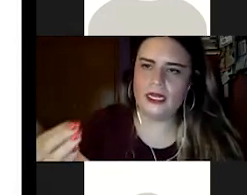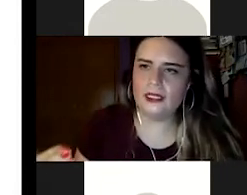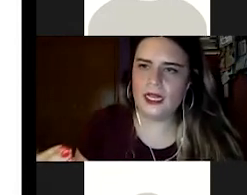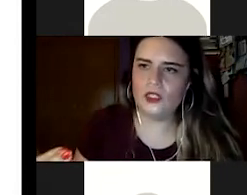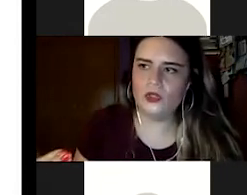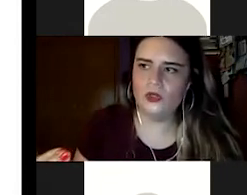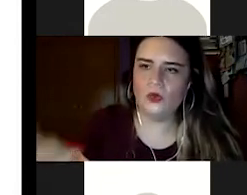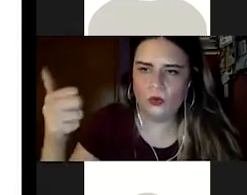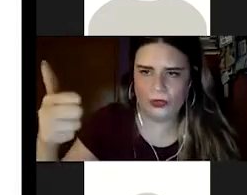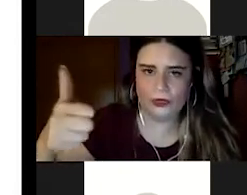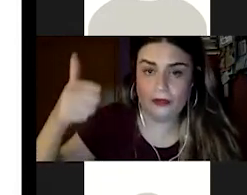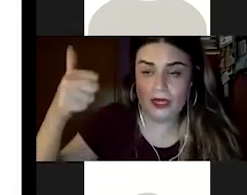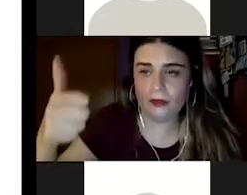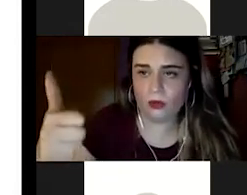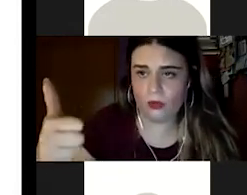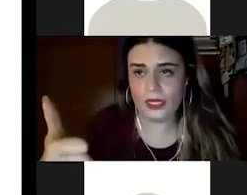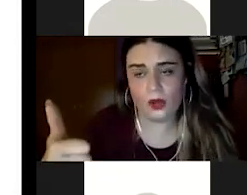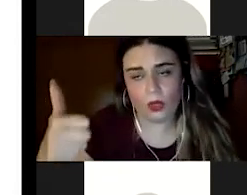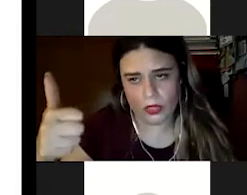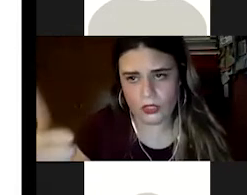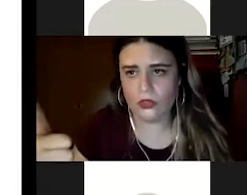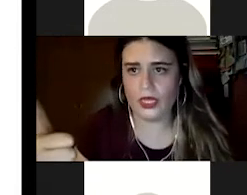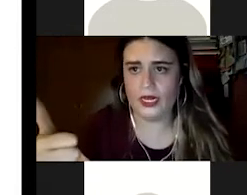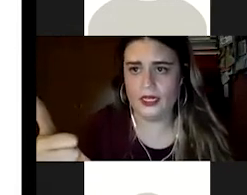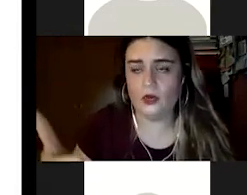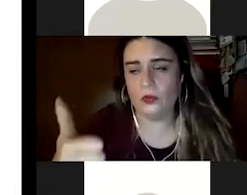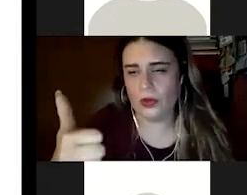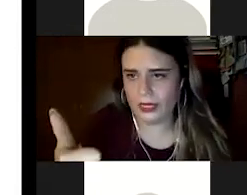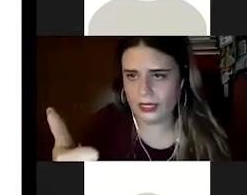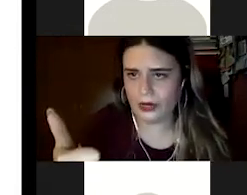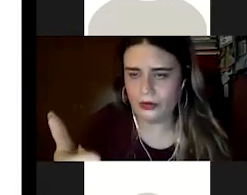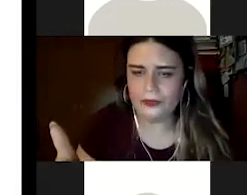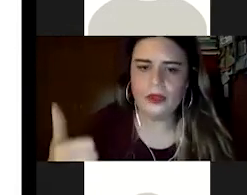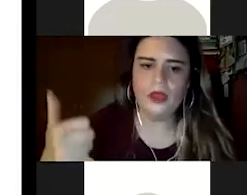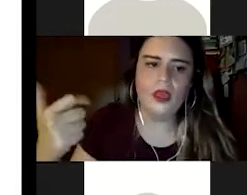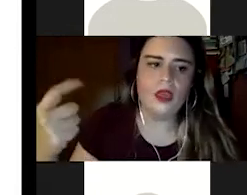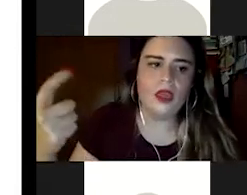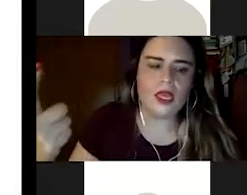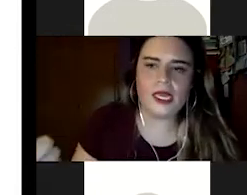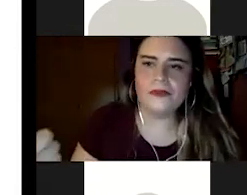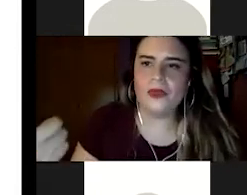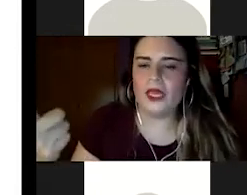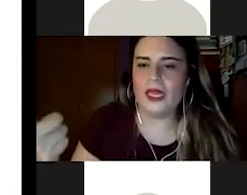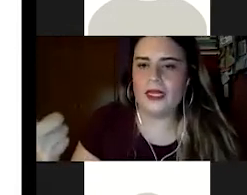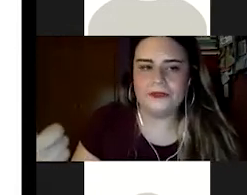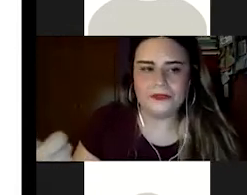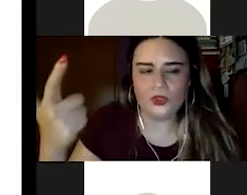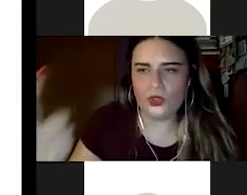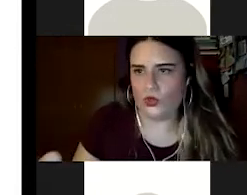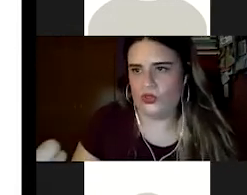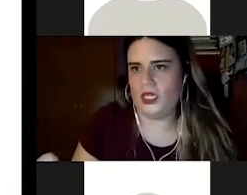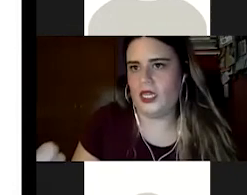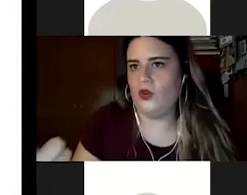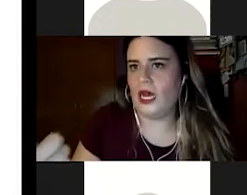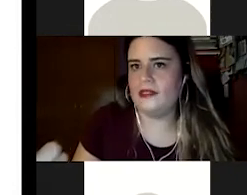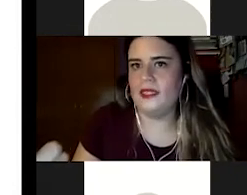en este caso, 1, de manera voluntaria cuando ellos lo quieran hacer o puedan hacerlo, y